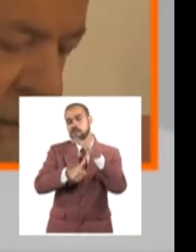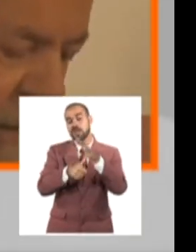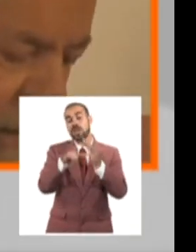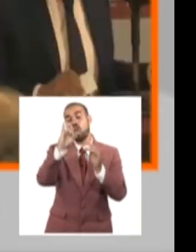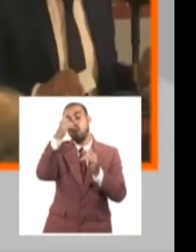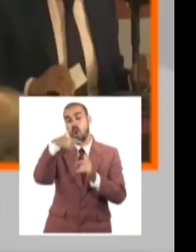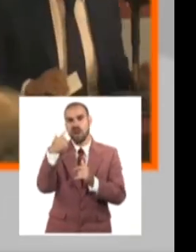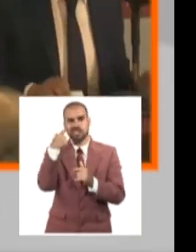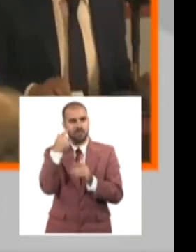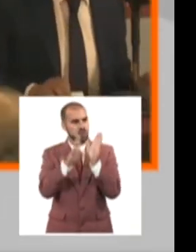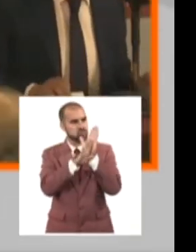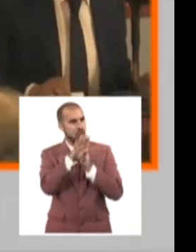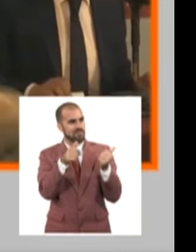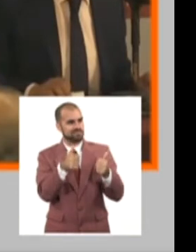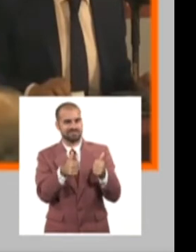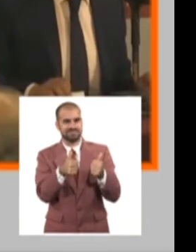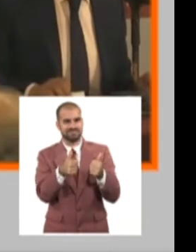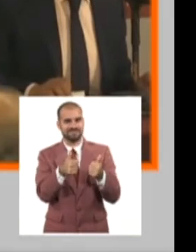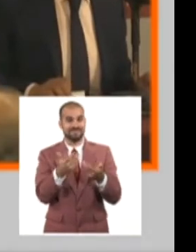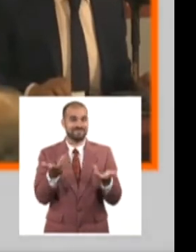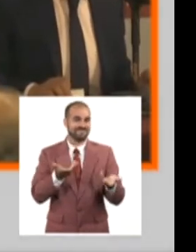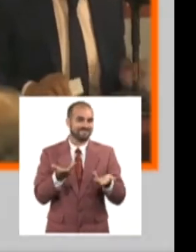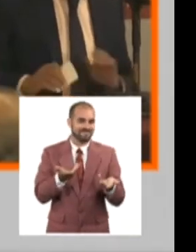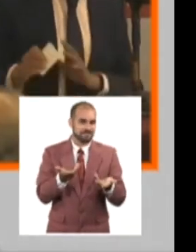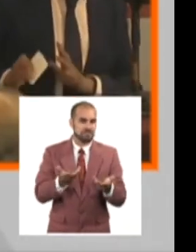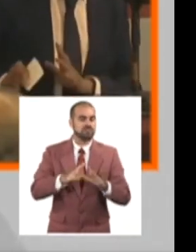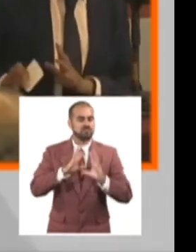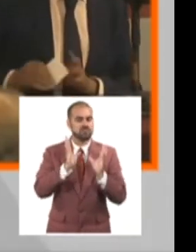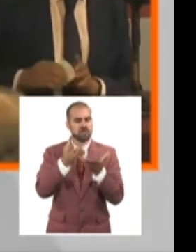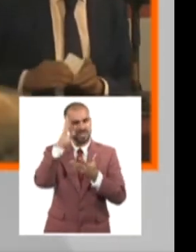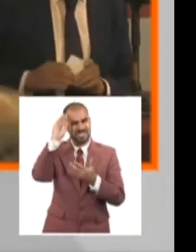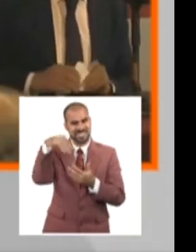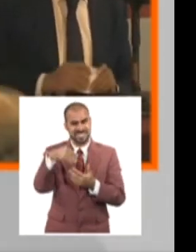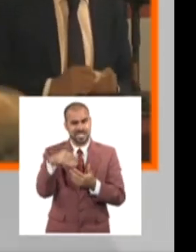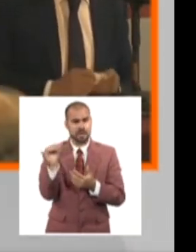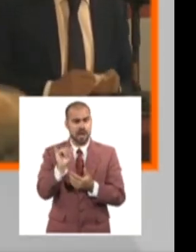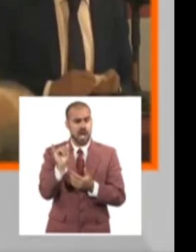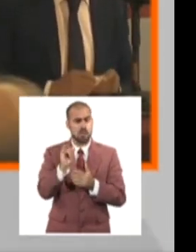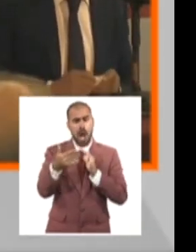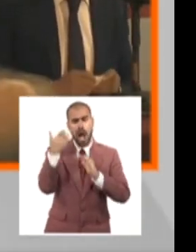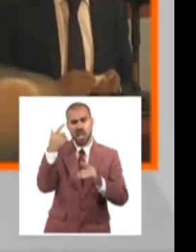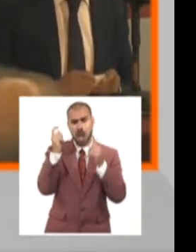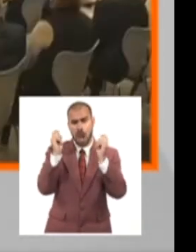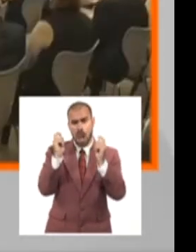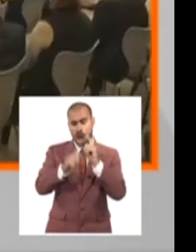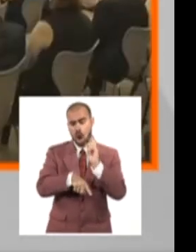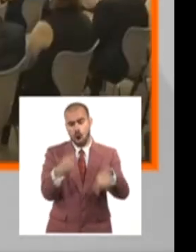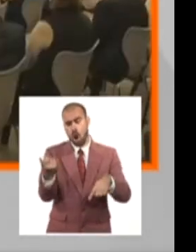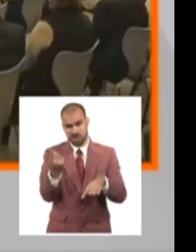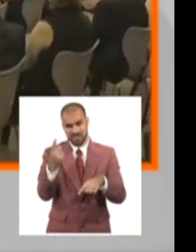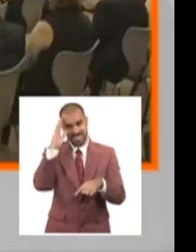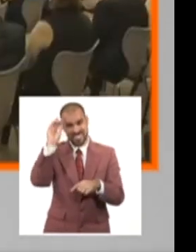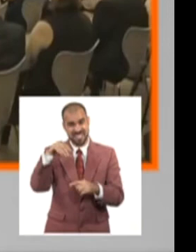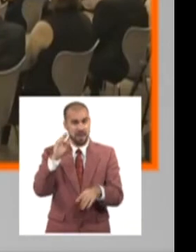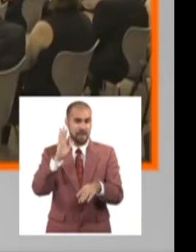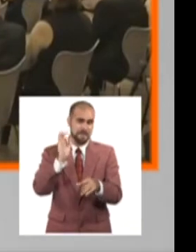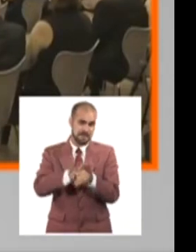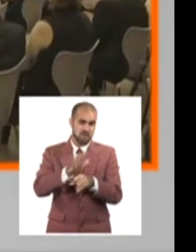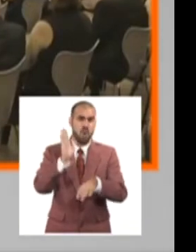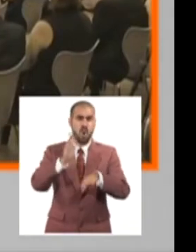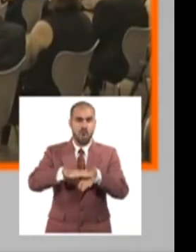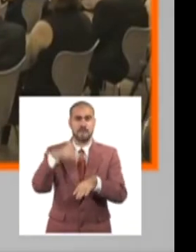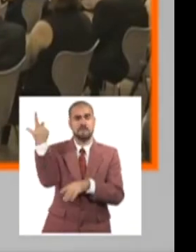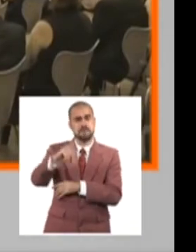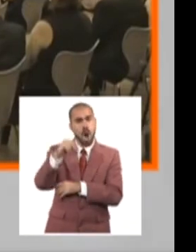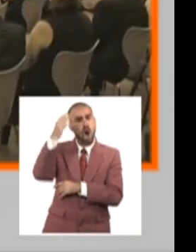contra jugó toda esa campaña anti petista que hubo a raíz del golpe a dilma rousseff alrededor de